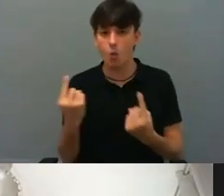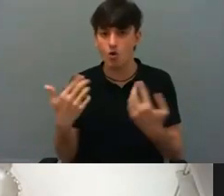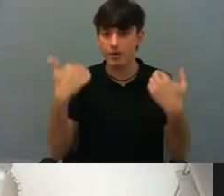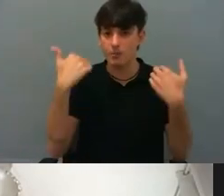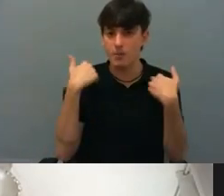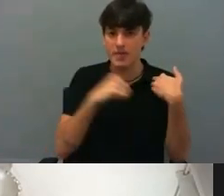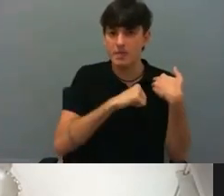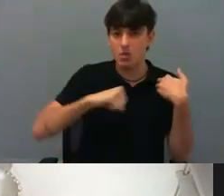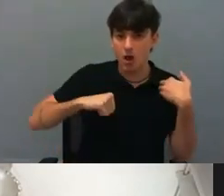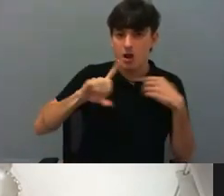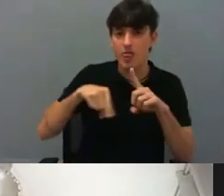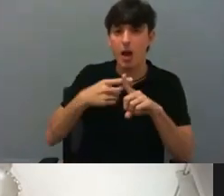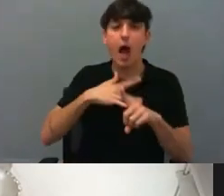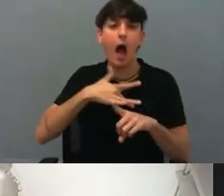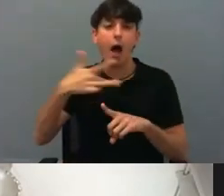pareja.